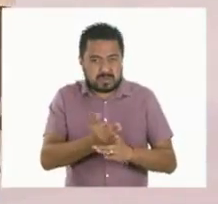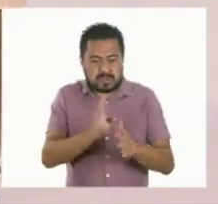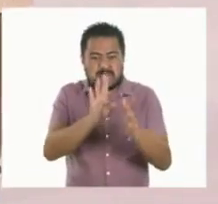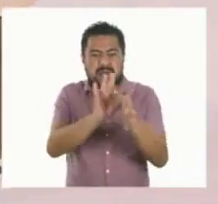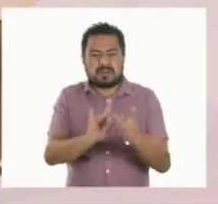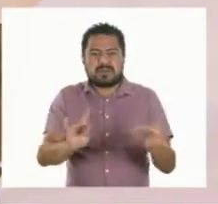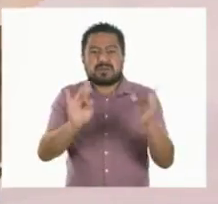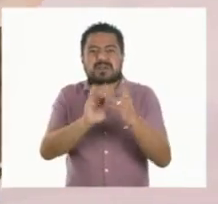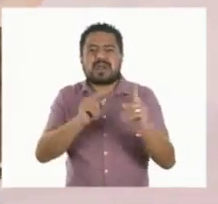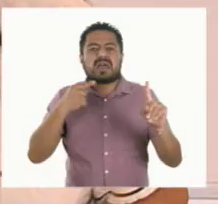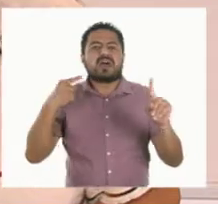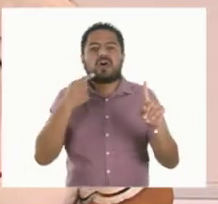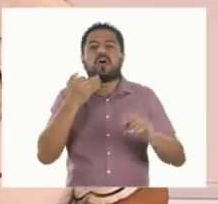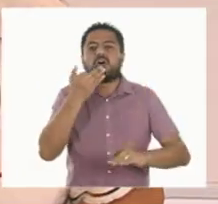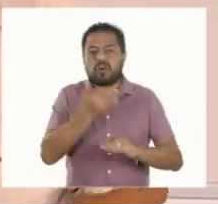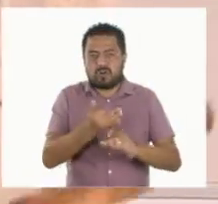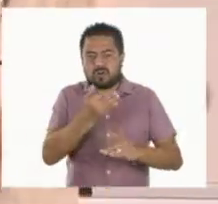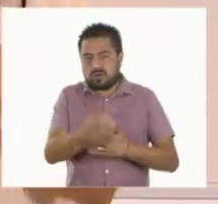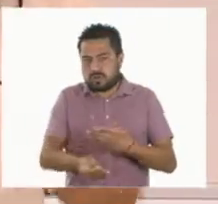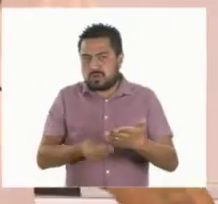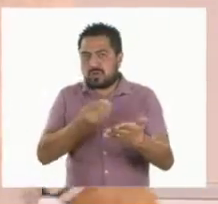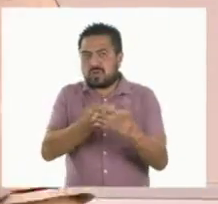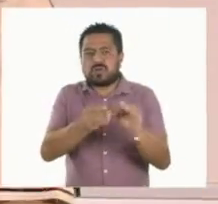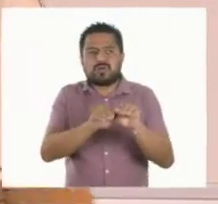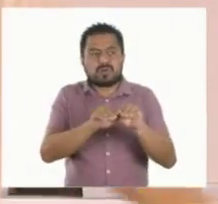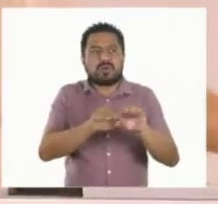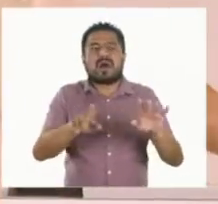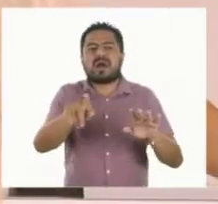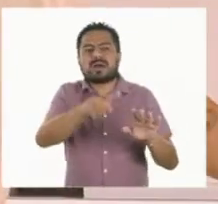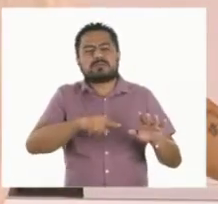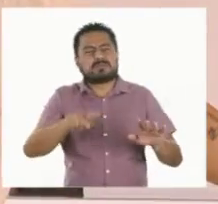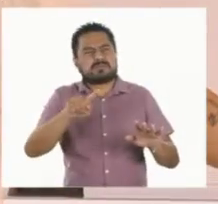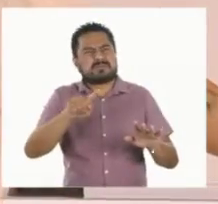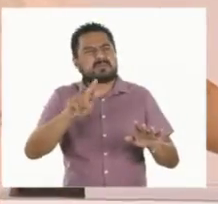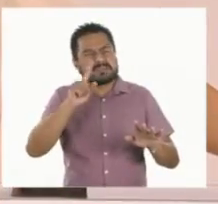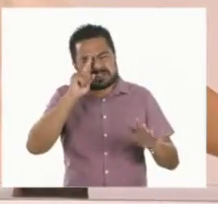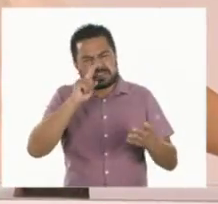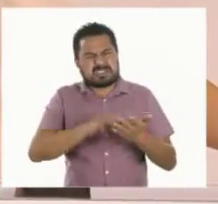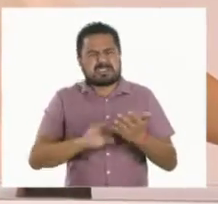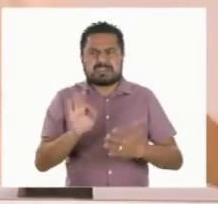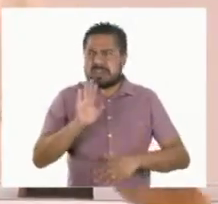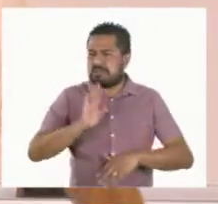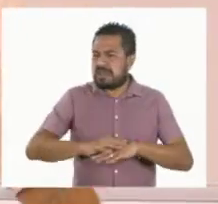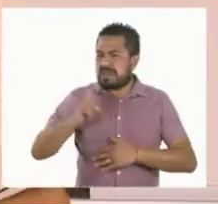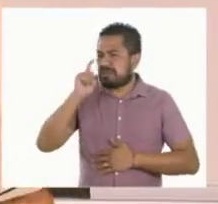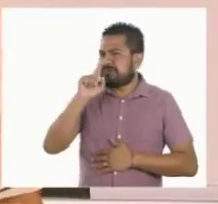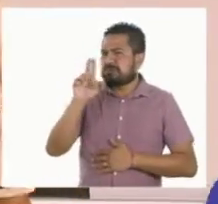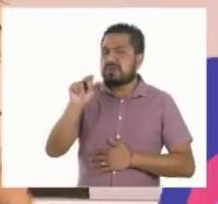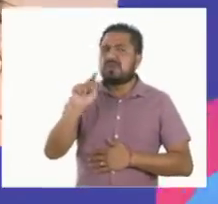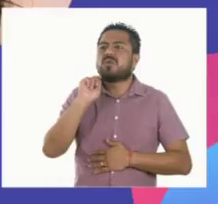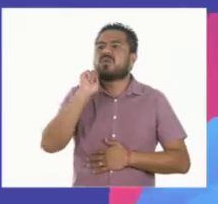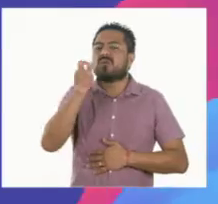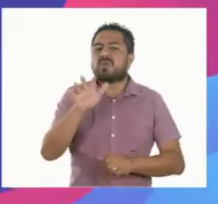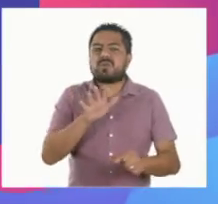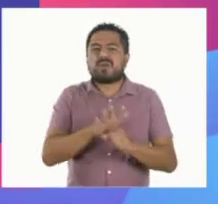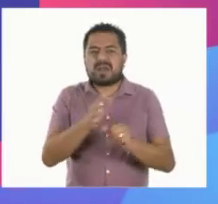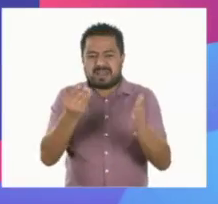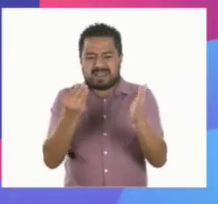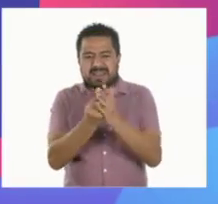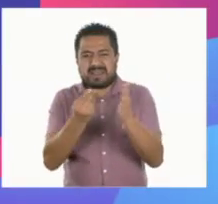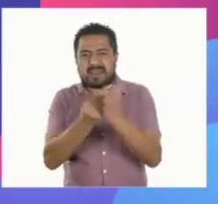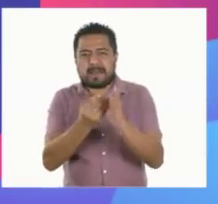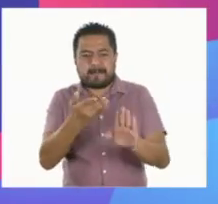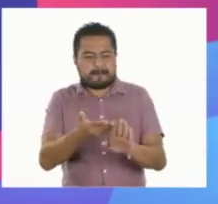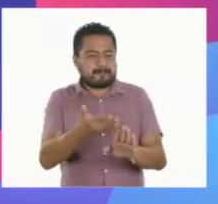hablamos del reto que vamos a poner el día de hoy? Que no creo que sea muy grande. A ver, ¿cuál es? La clase